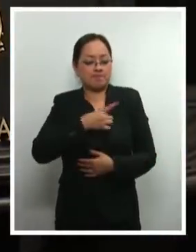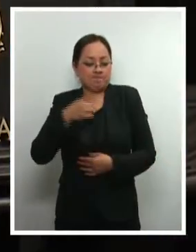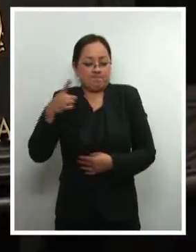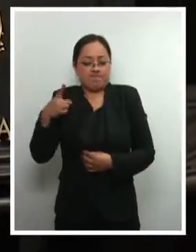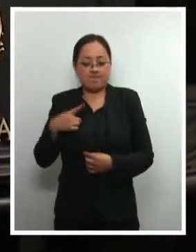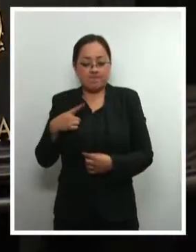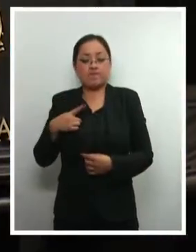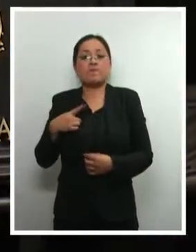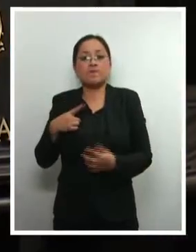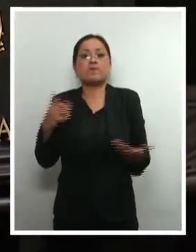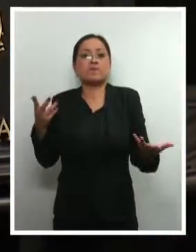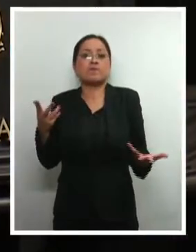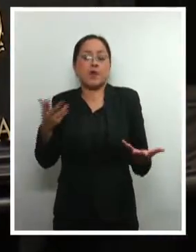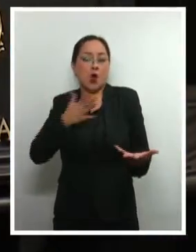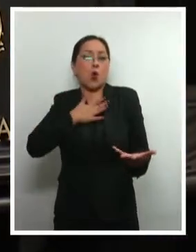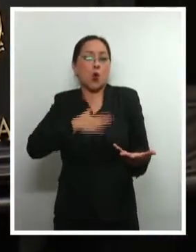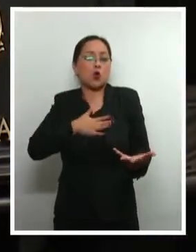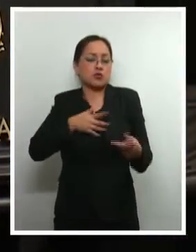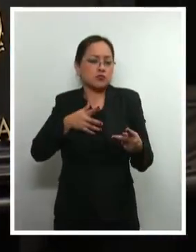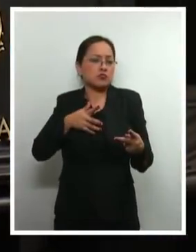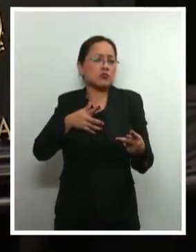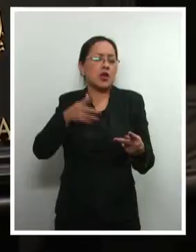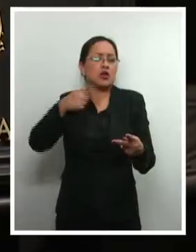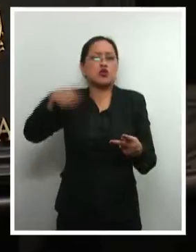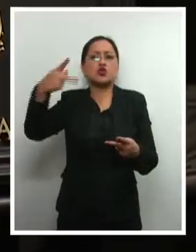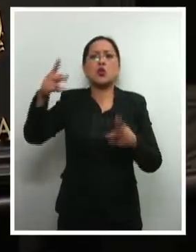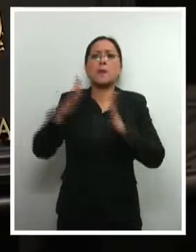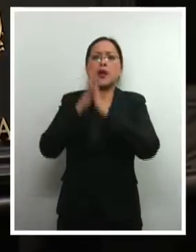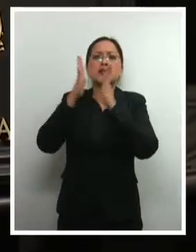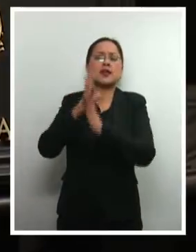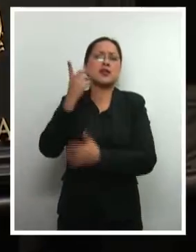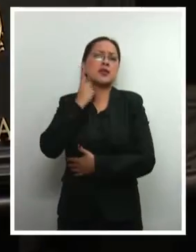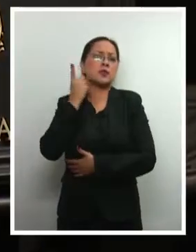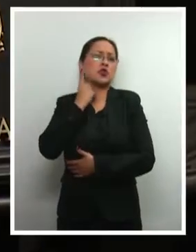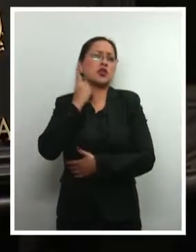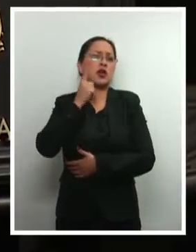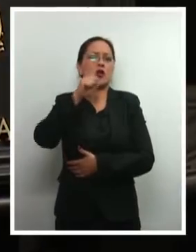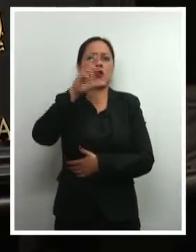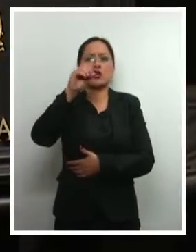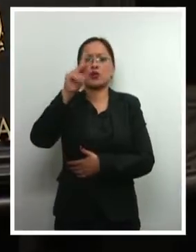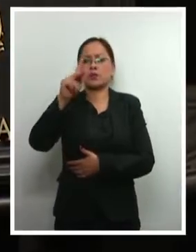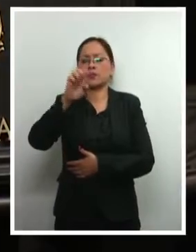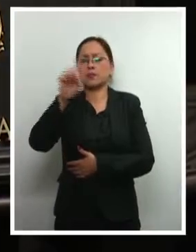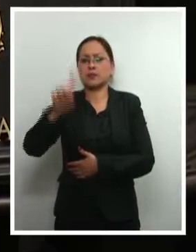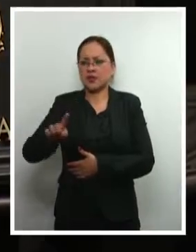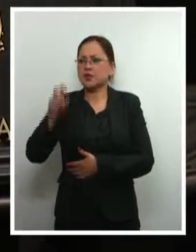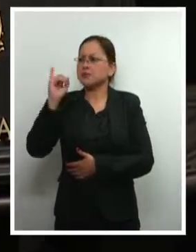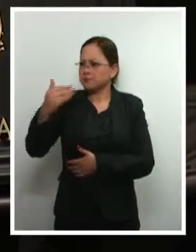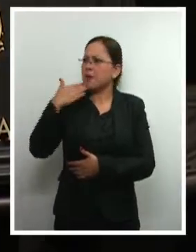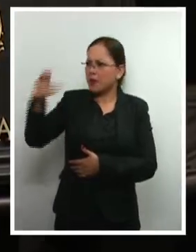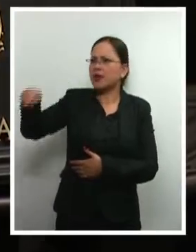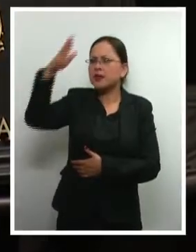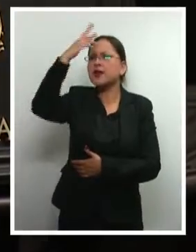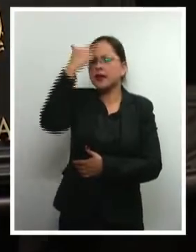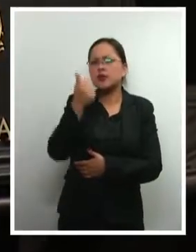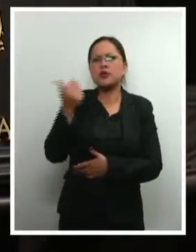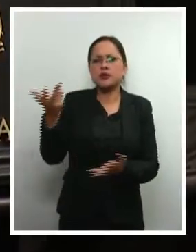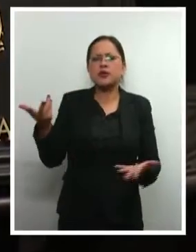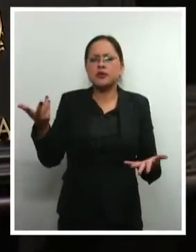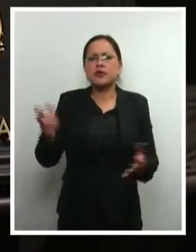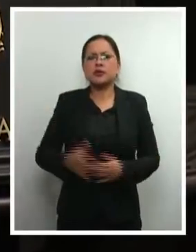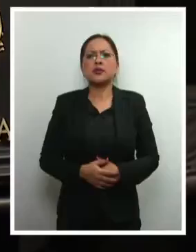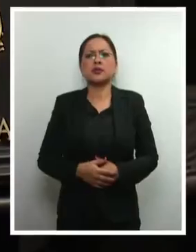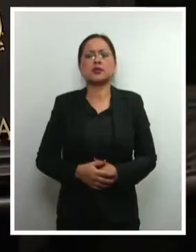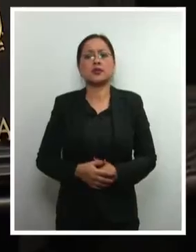parece totalmente justa la intervención del diputado López, así es. Entonces, si vamos